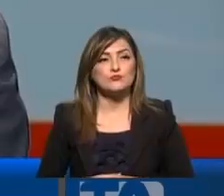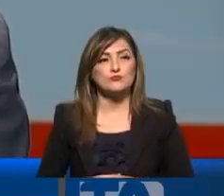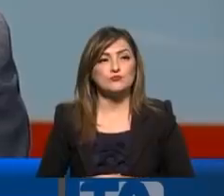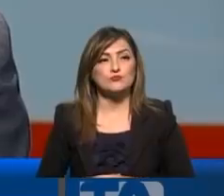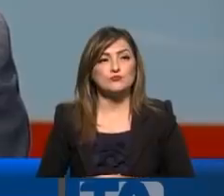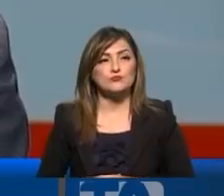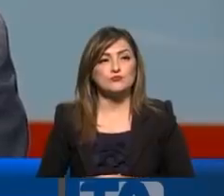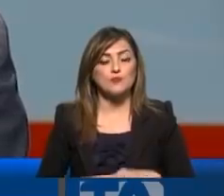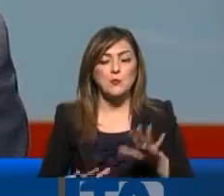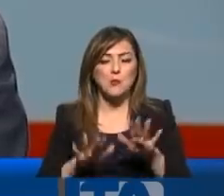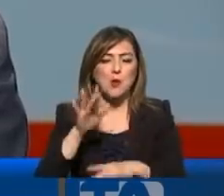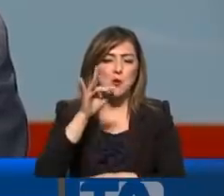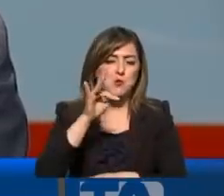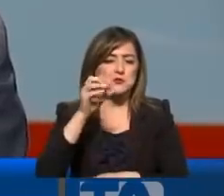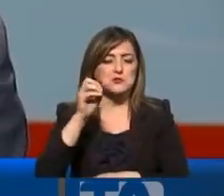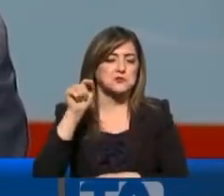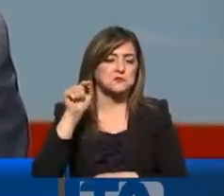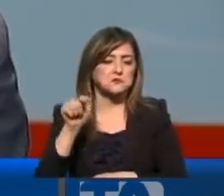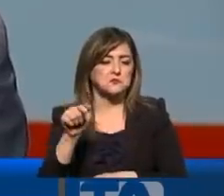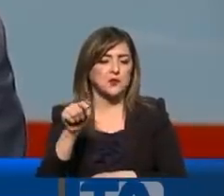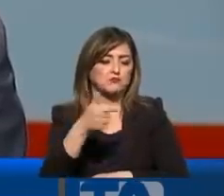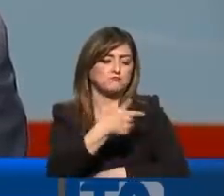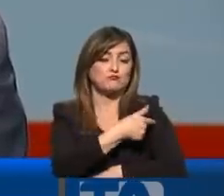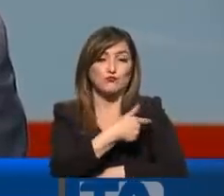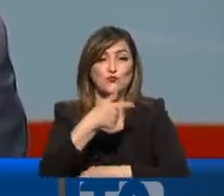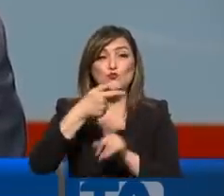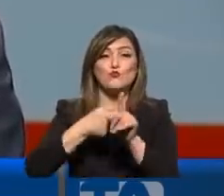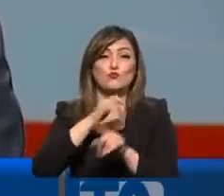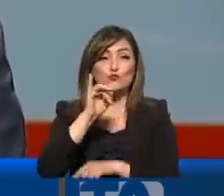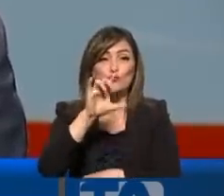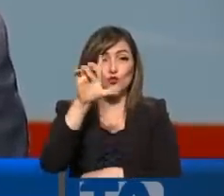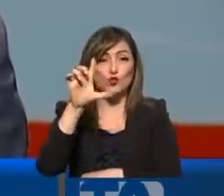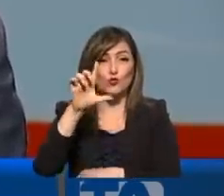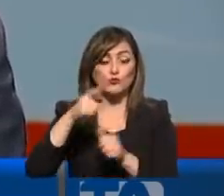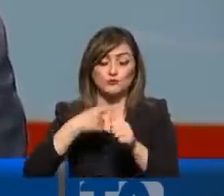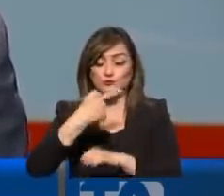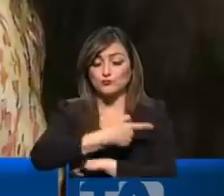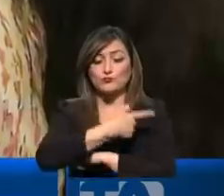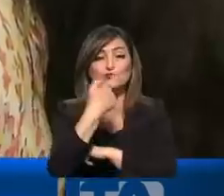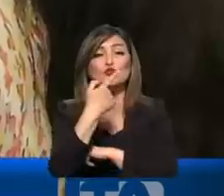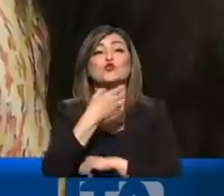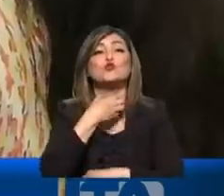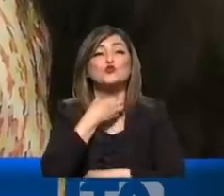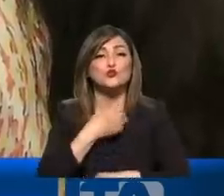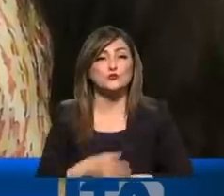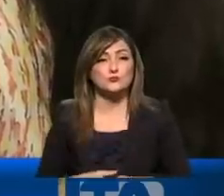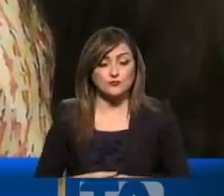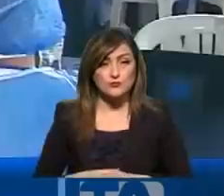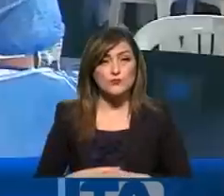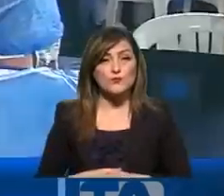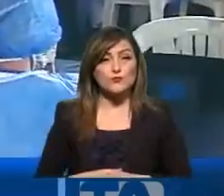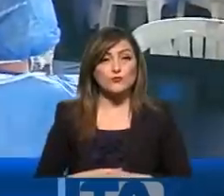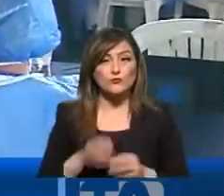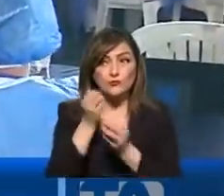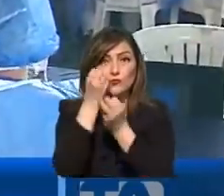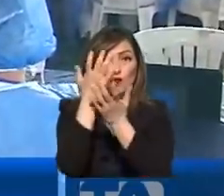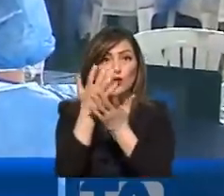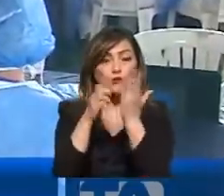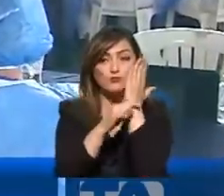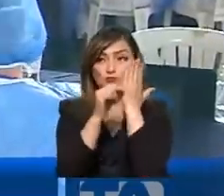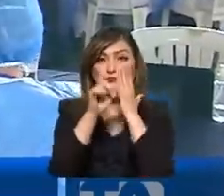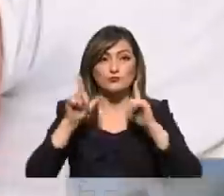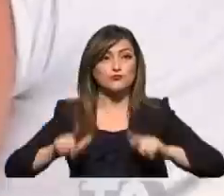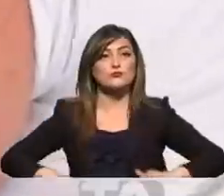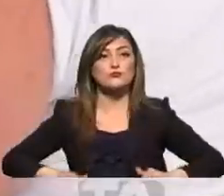de cerca de 800 mil dosis que pueden cumplir en el mes de julio y en los primeros días de agosto. Hasta ahora, y según información del Ministerio de Salud,